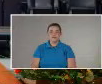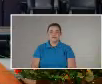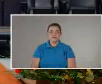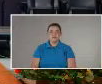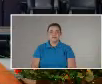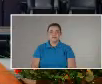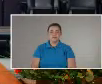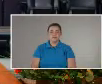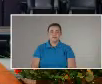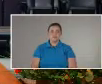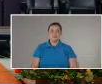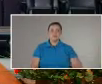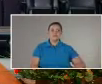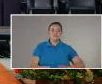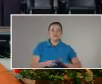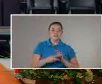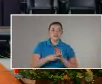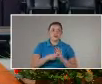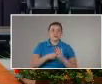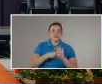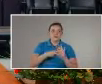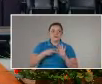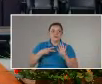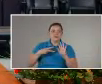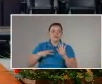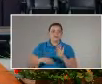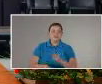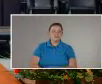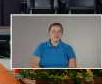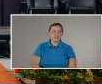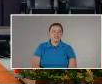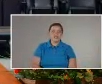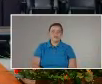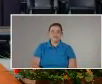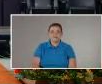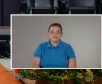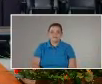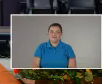El versículo más corto del Nuevo Testamento.